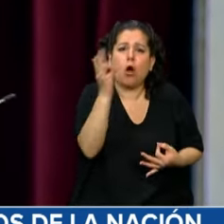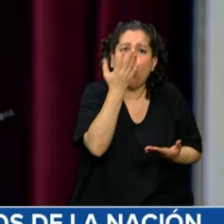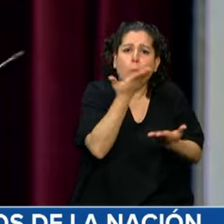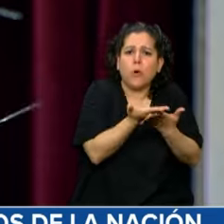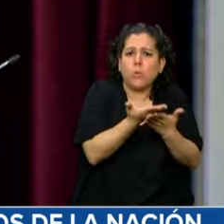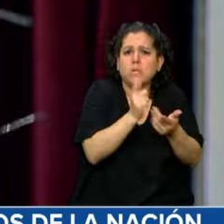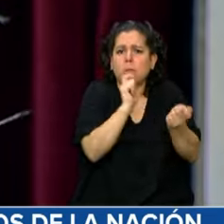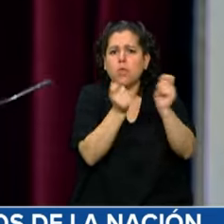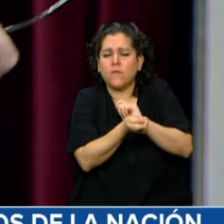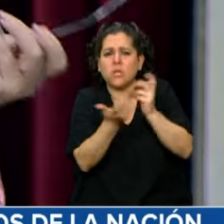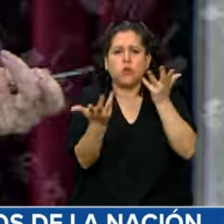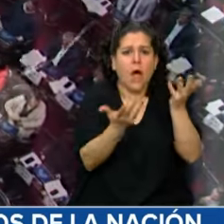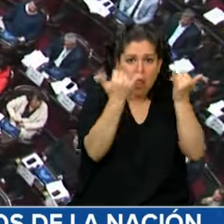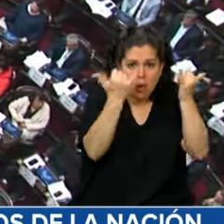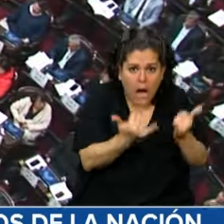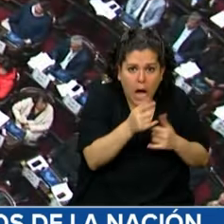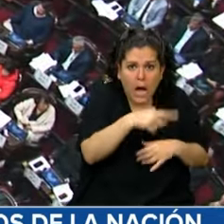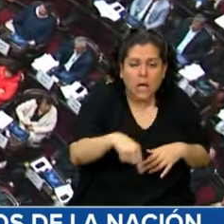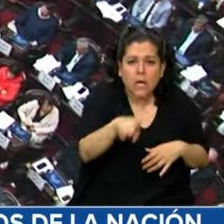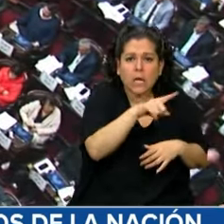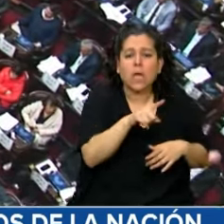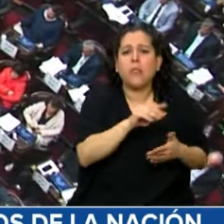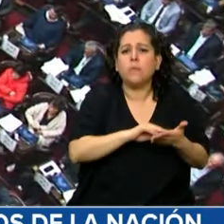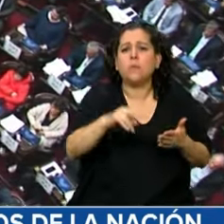propuesta de modificación concreta diputada